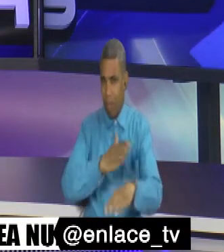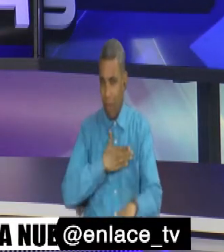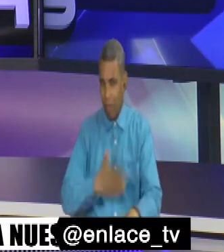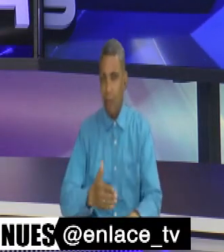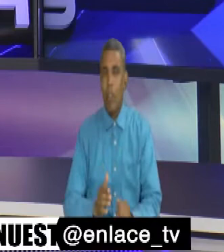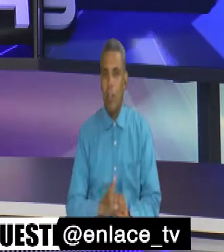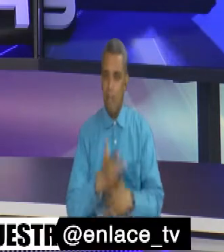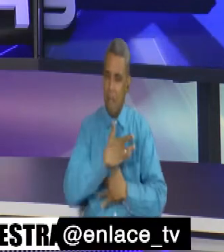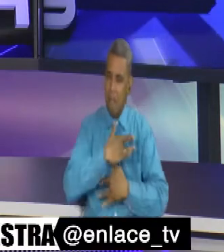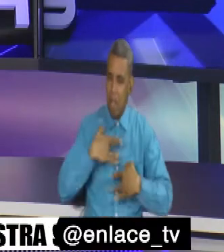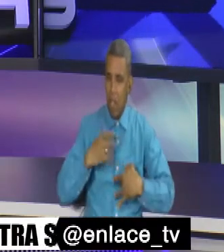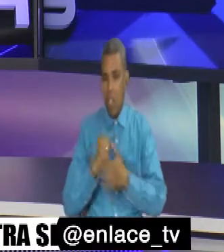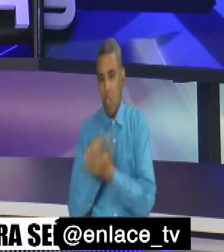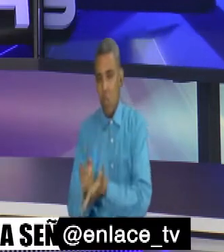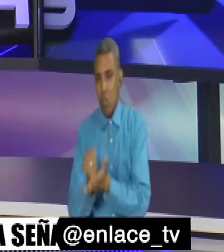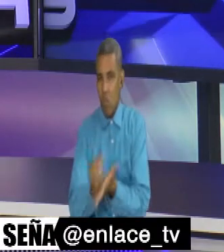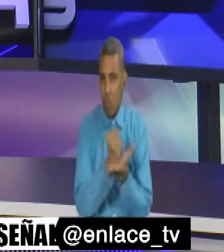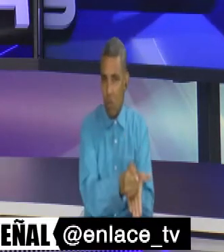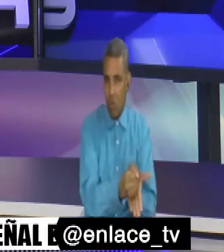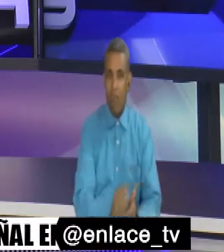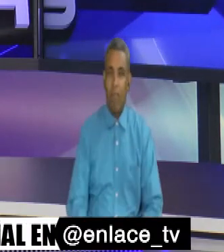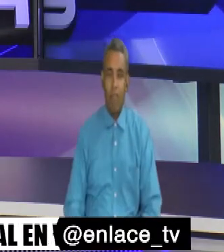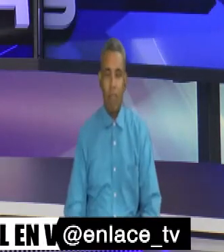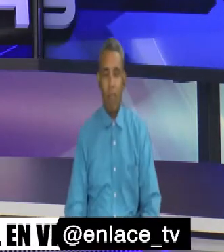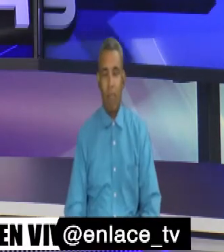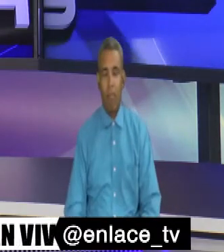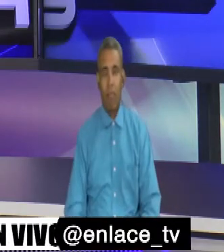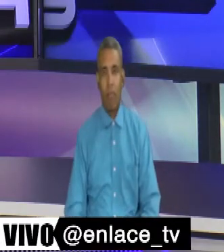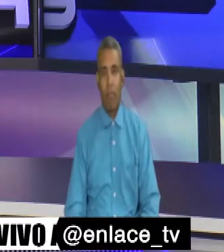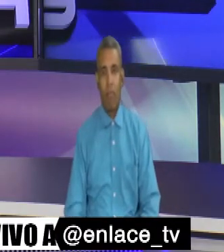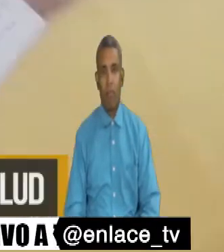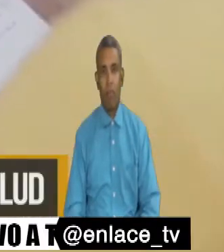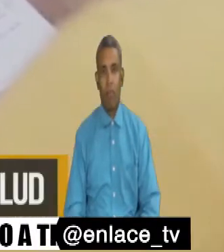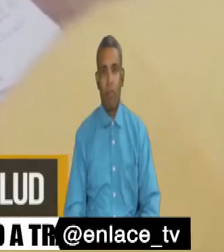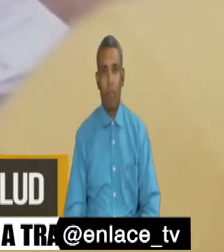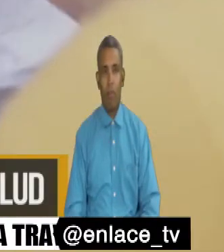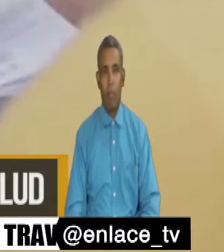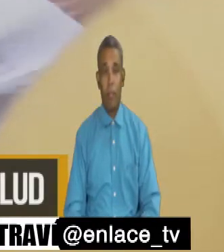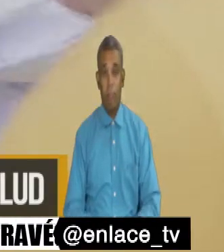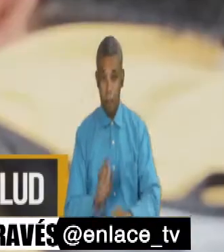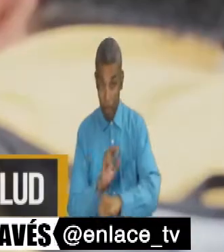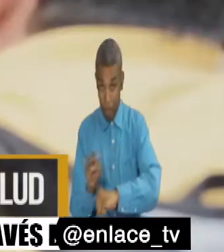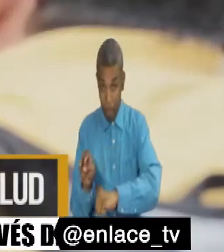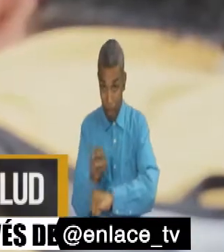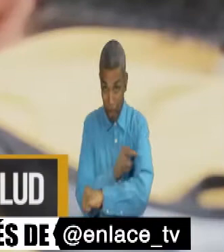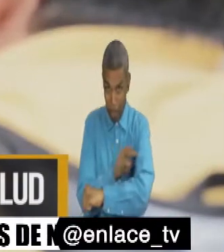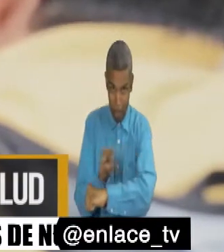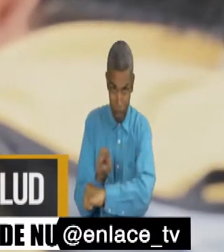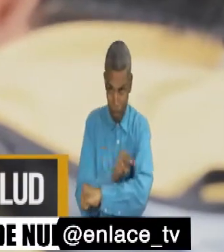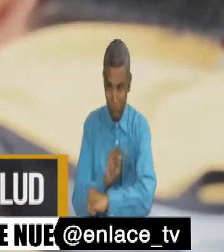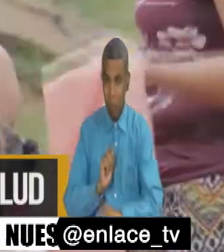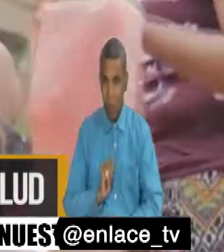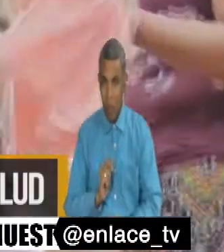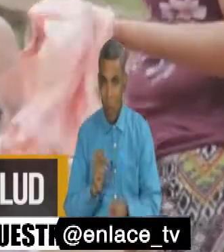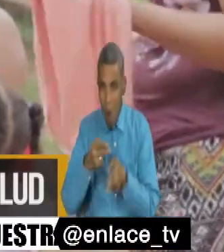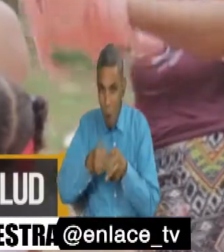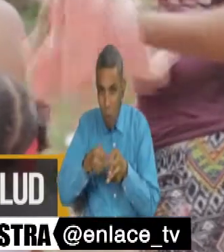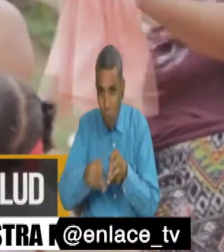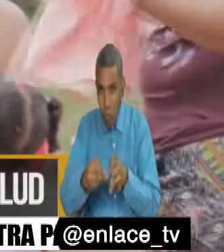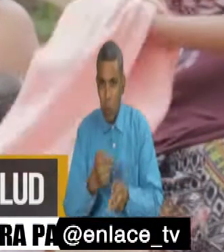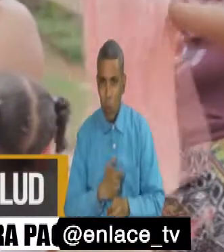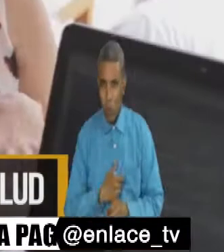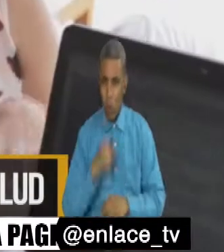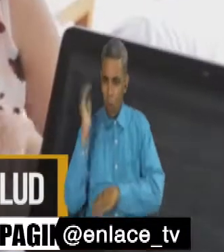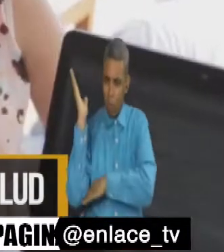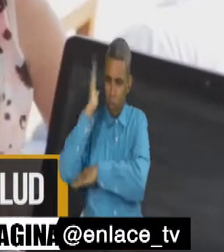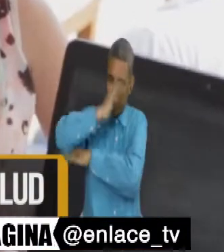serán dados a conocer a la Superintendencia Nacional de Salud. La Personería Municipal realizará un importante evento por la salud en